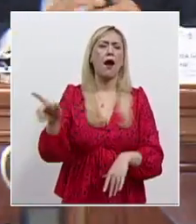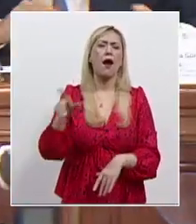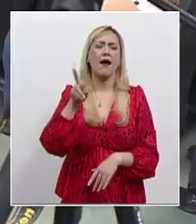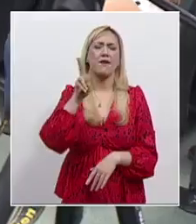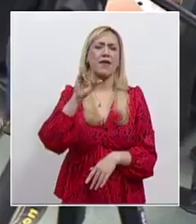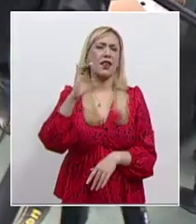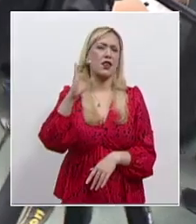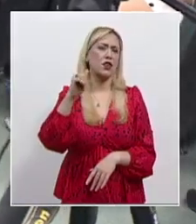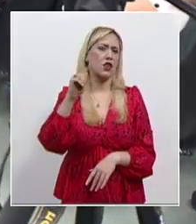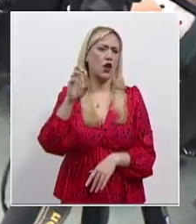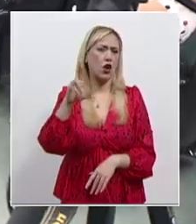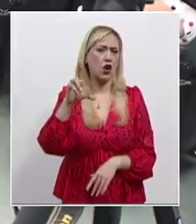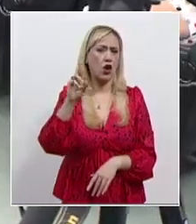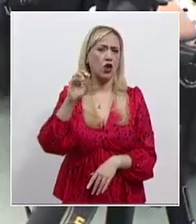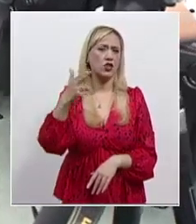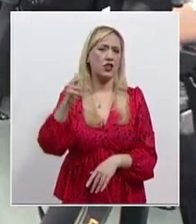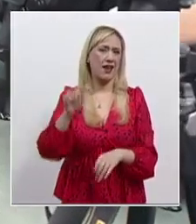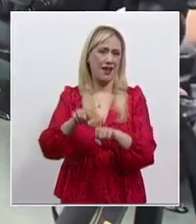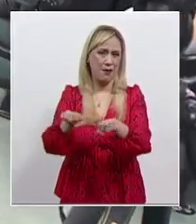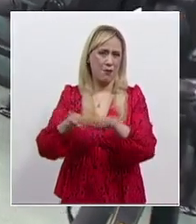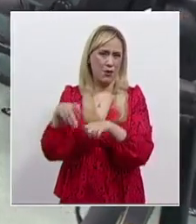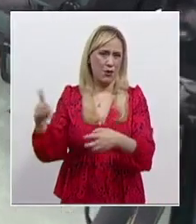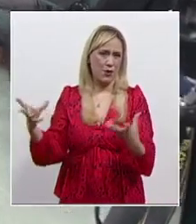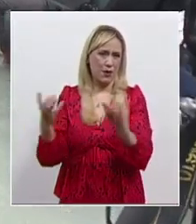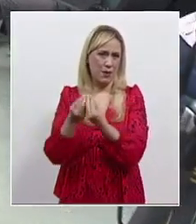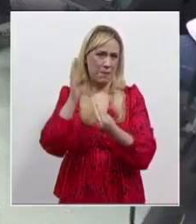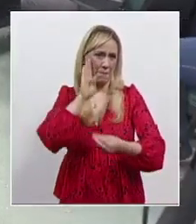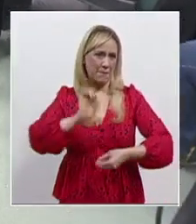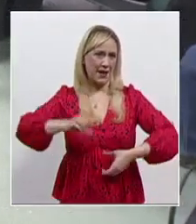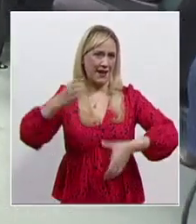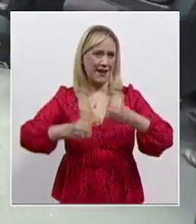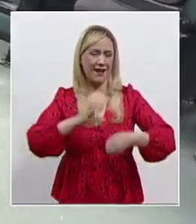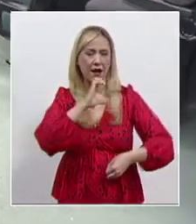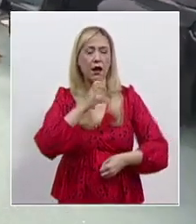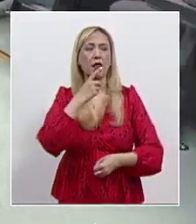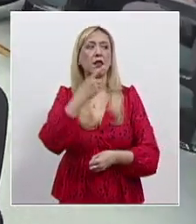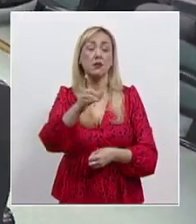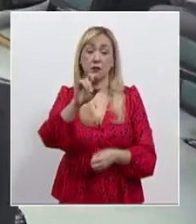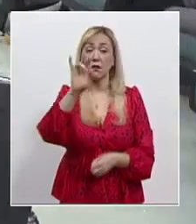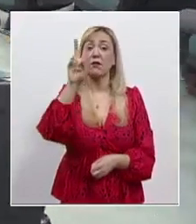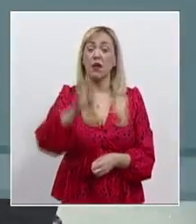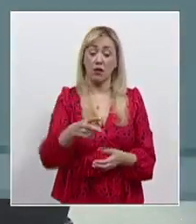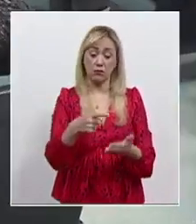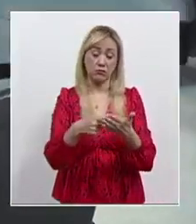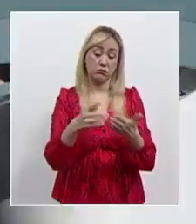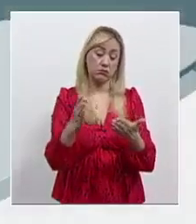quien subrayó la importancia de esta herramienta que abona a la transparencia en materia judicial.